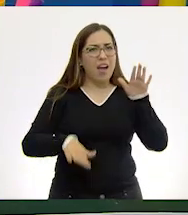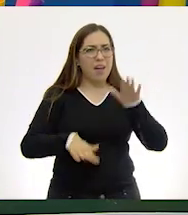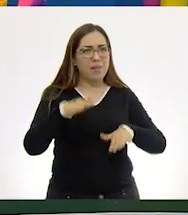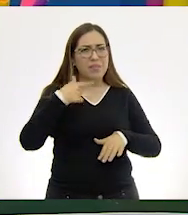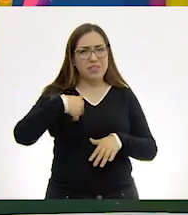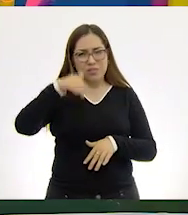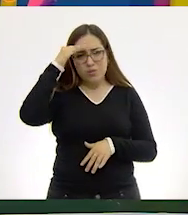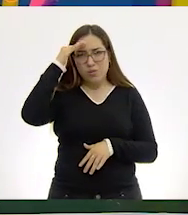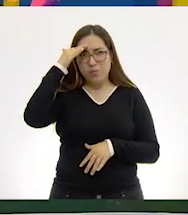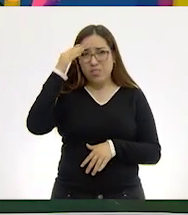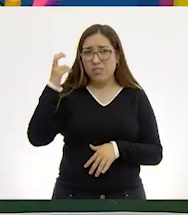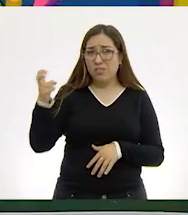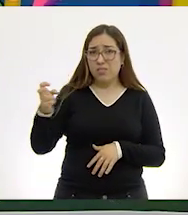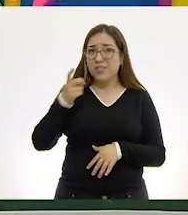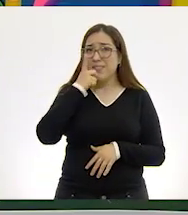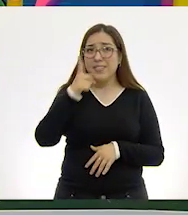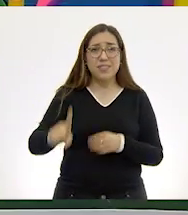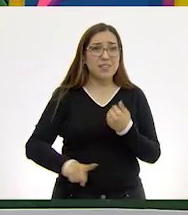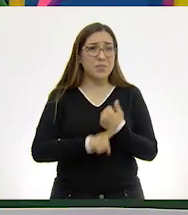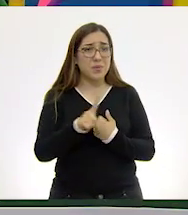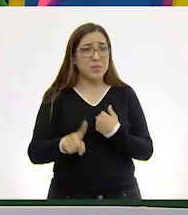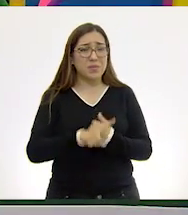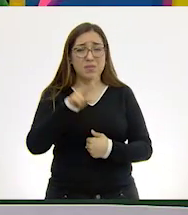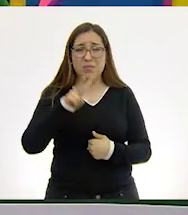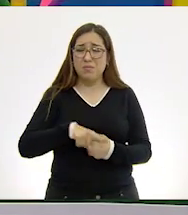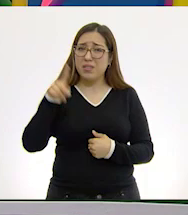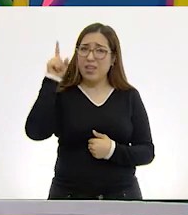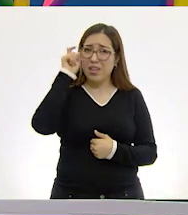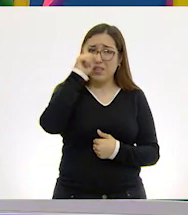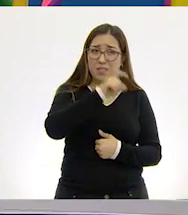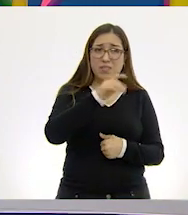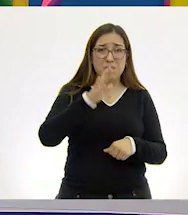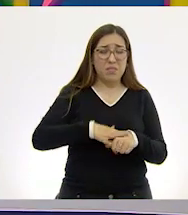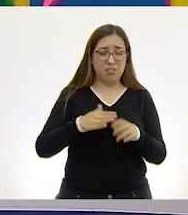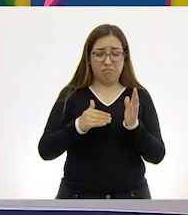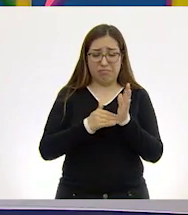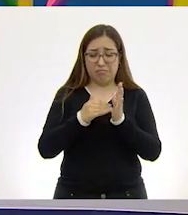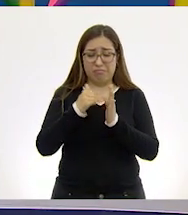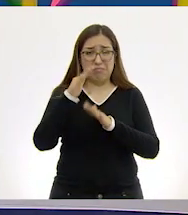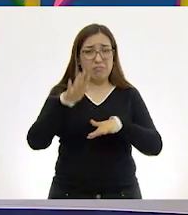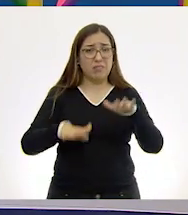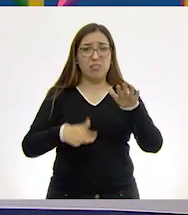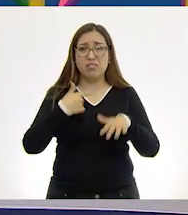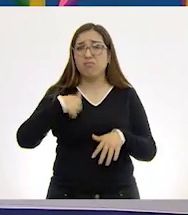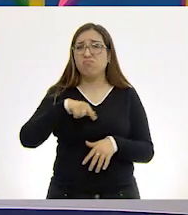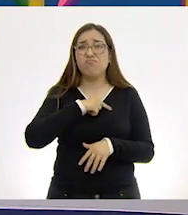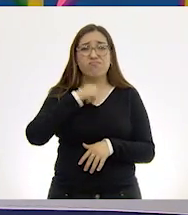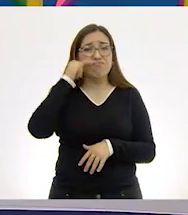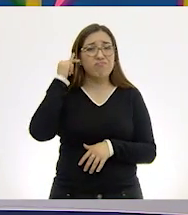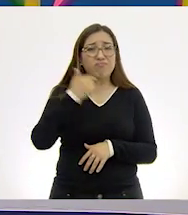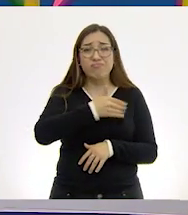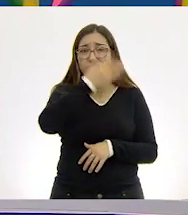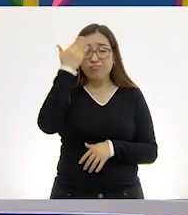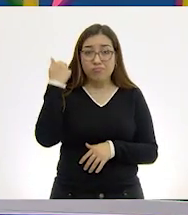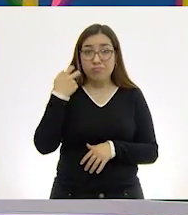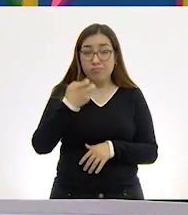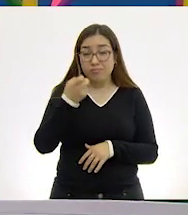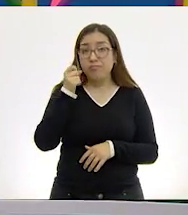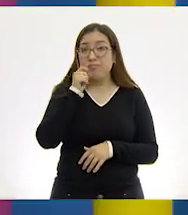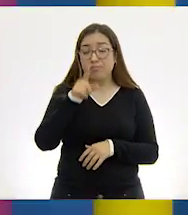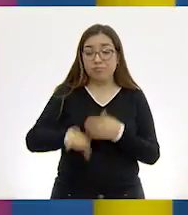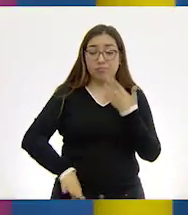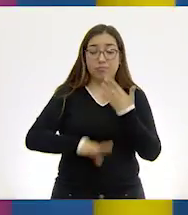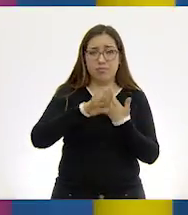problemas que se mencionan son pues muy grandes y que la mayoría no alcanzamos a ver, que también nos afectan a nosotros, pero por lo